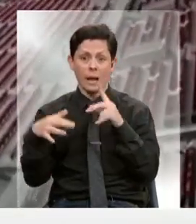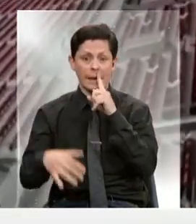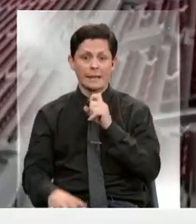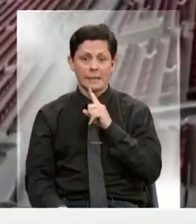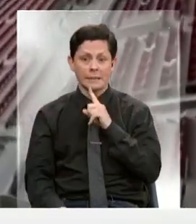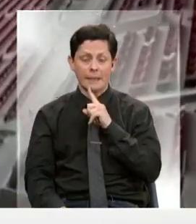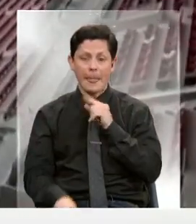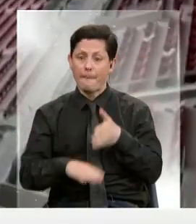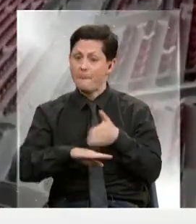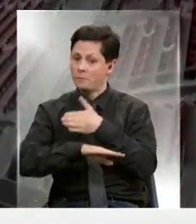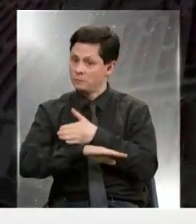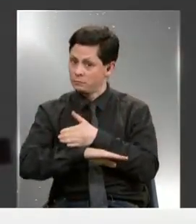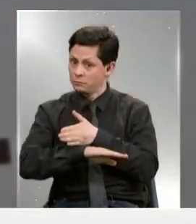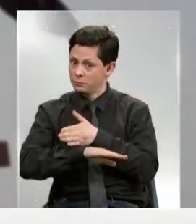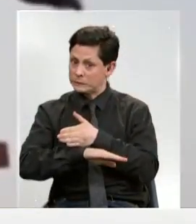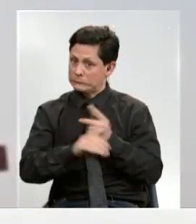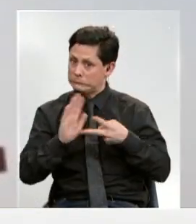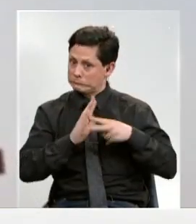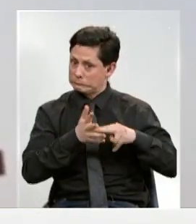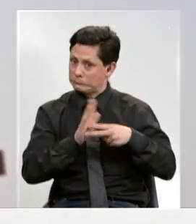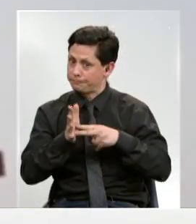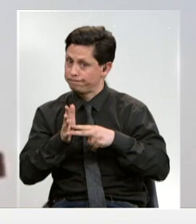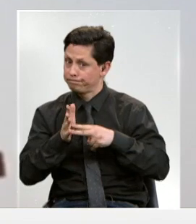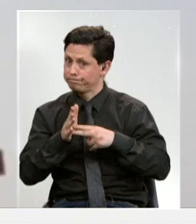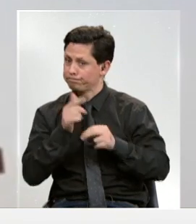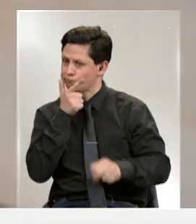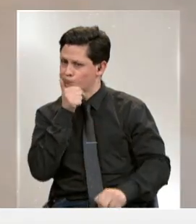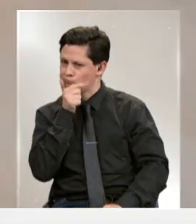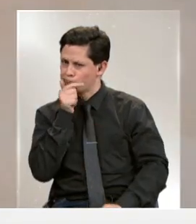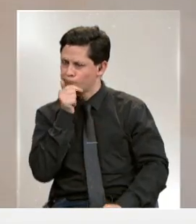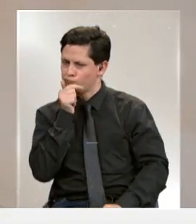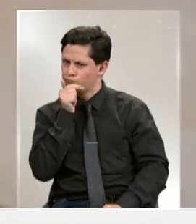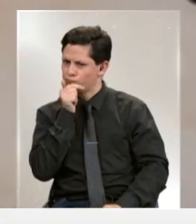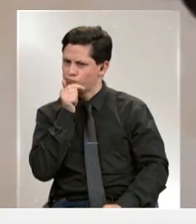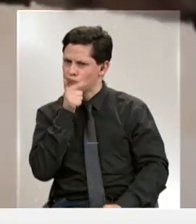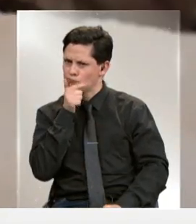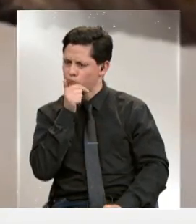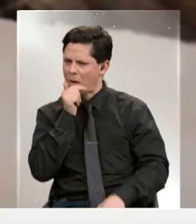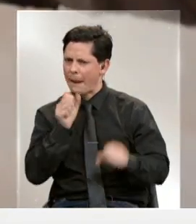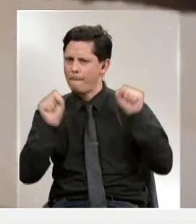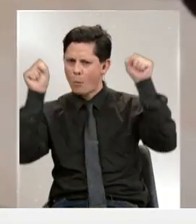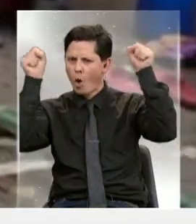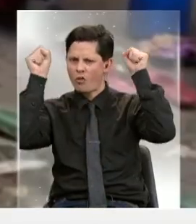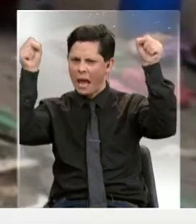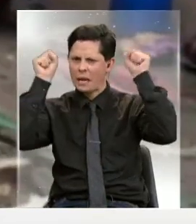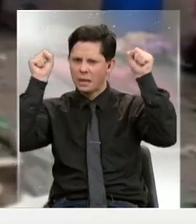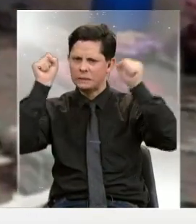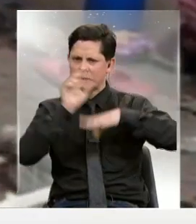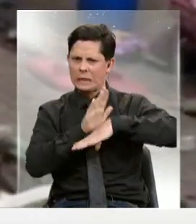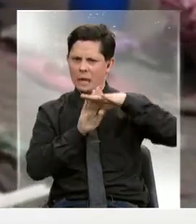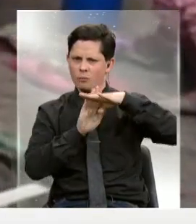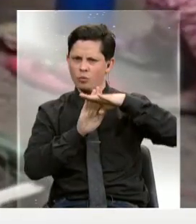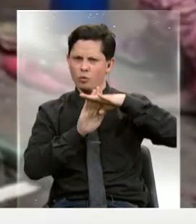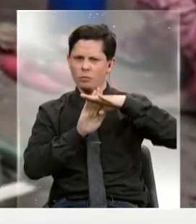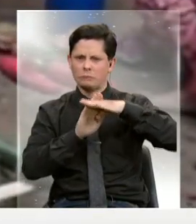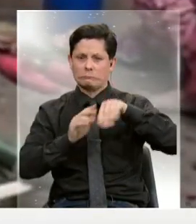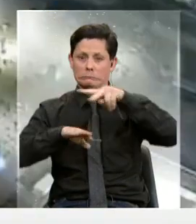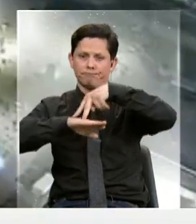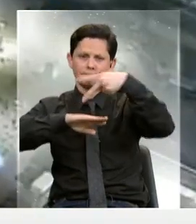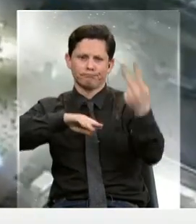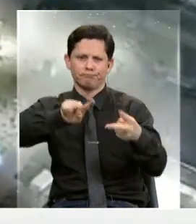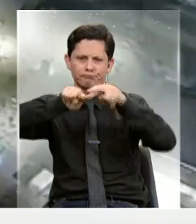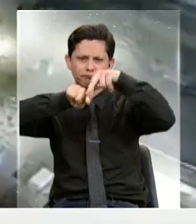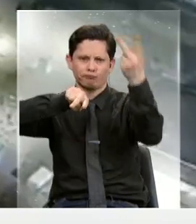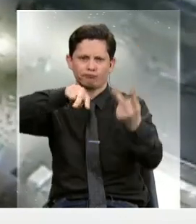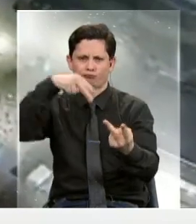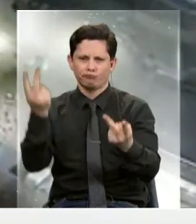Pero la previa no ha estado exenta de polémicas. En los últimos días se han extendido varias protestas por la gran cantidad de trabajadores muertos en la